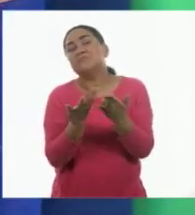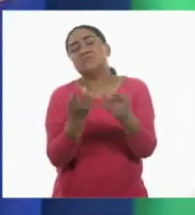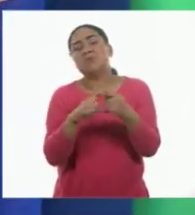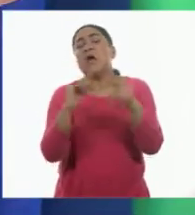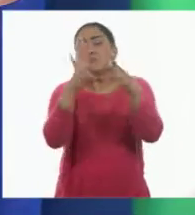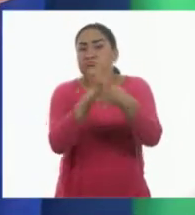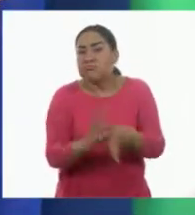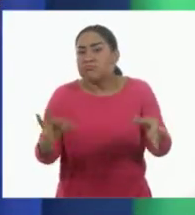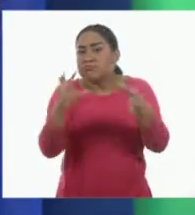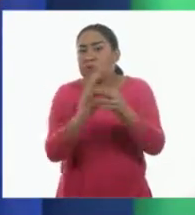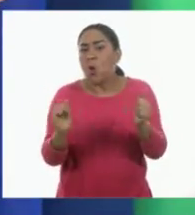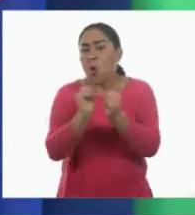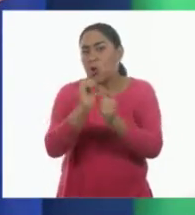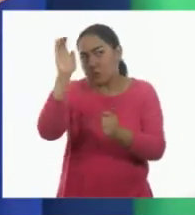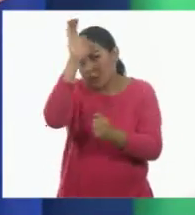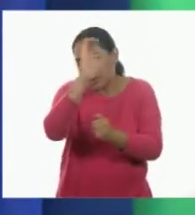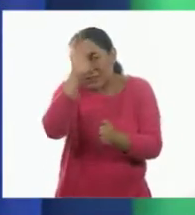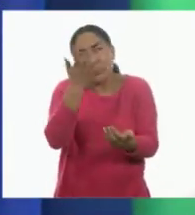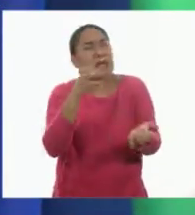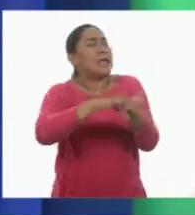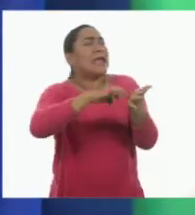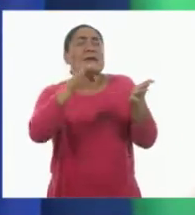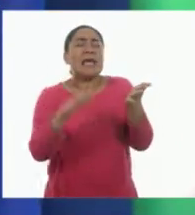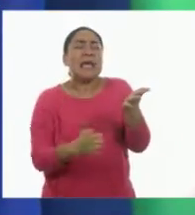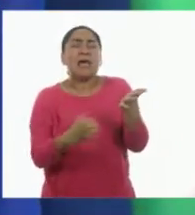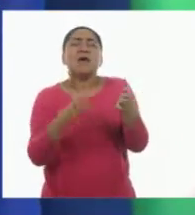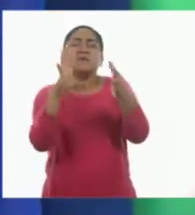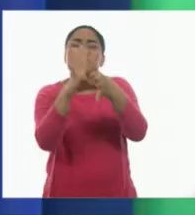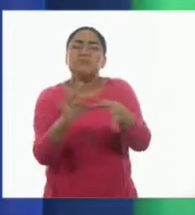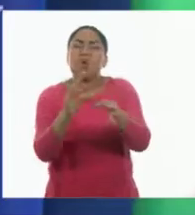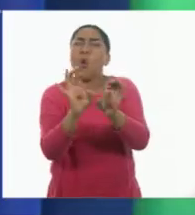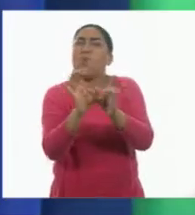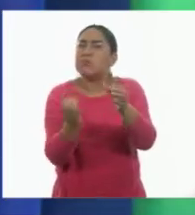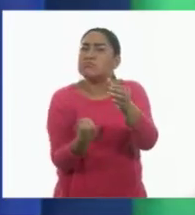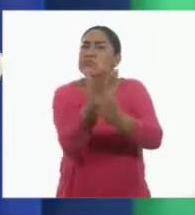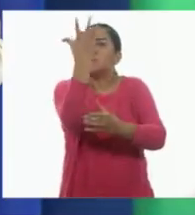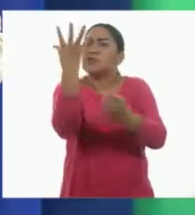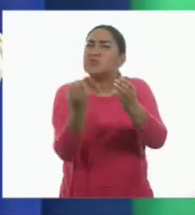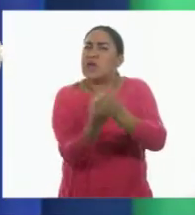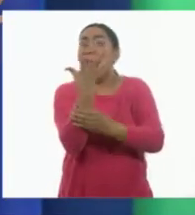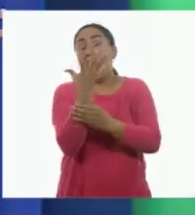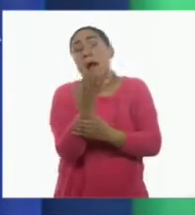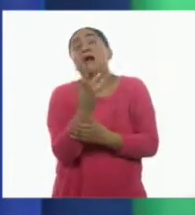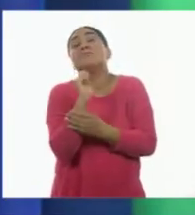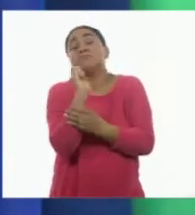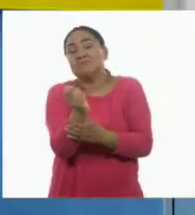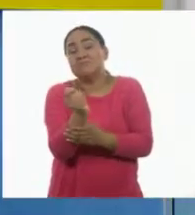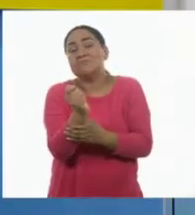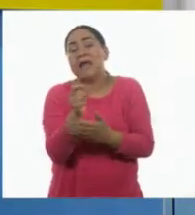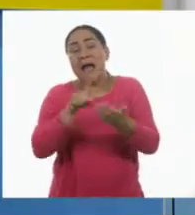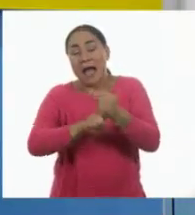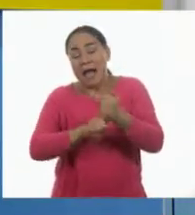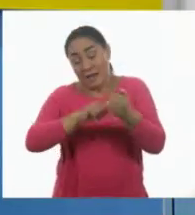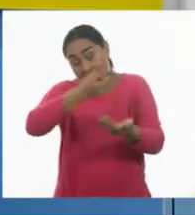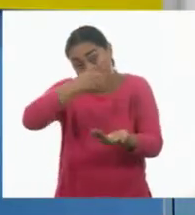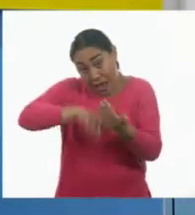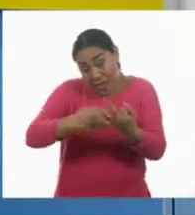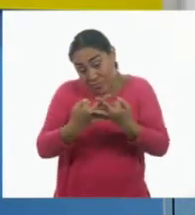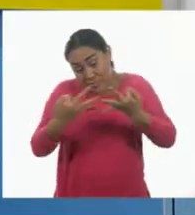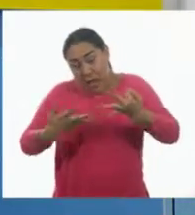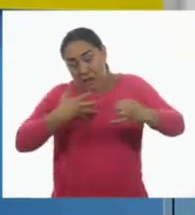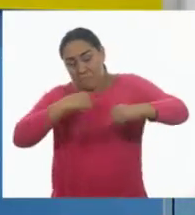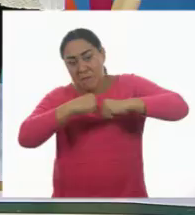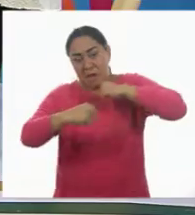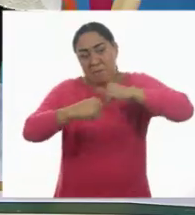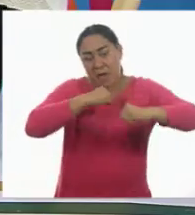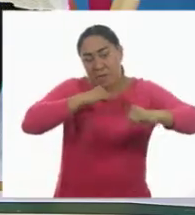científico. Para explicar, por ejemplo, cómo nacen los volcanes, podemos decir que es el deslizamiento de placas tectónicas y ahí tenemos un relato.